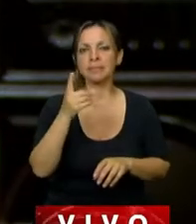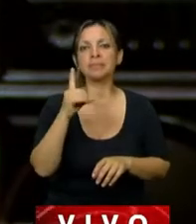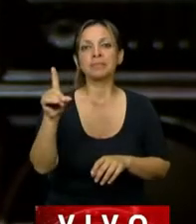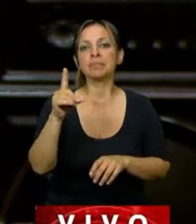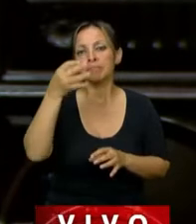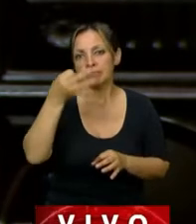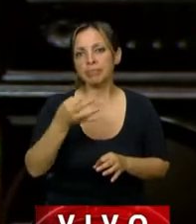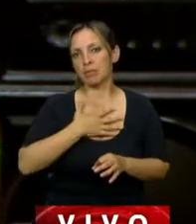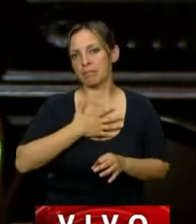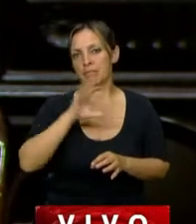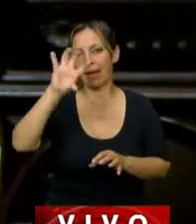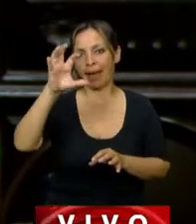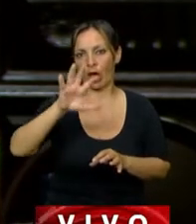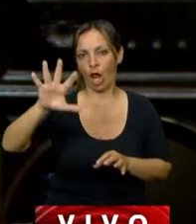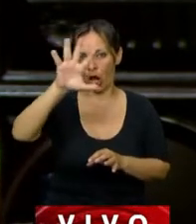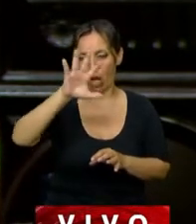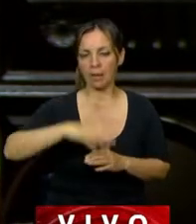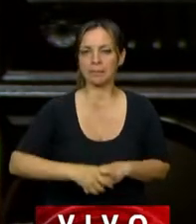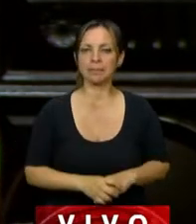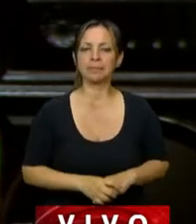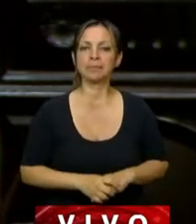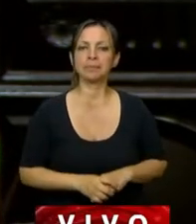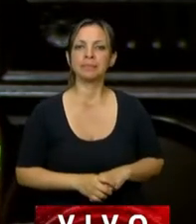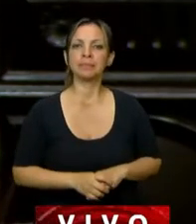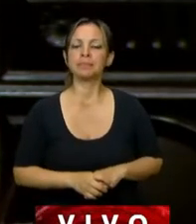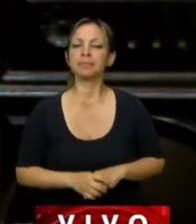especial con mi región. A ver,